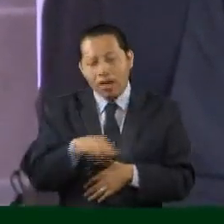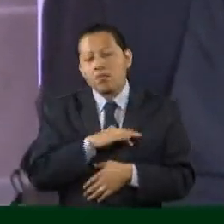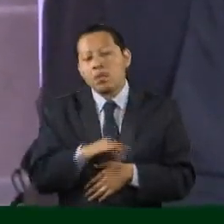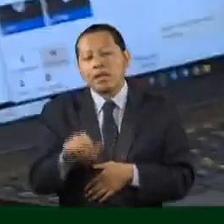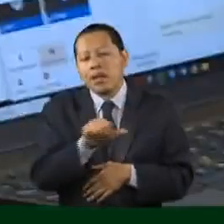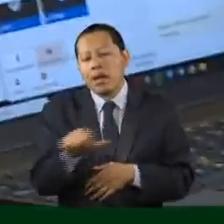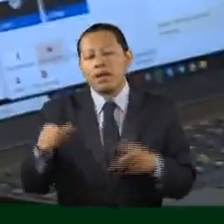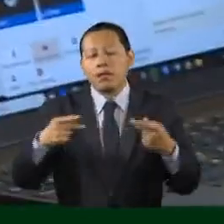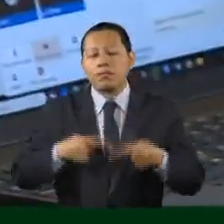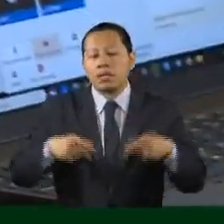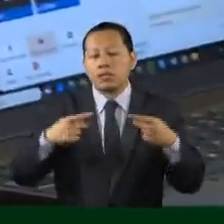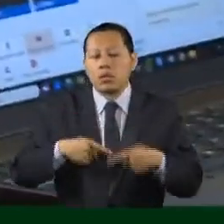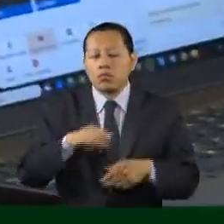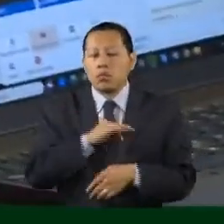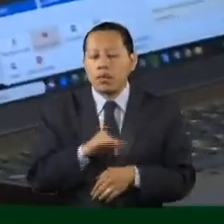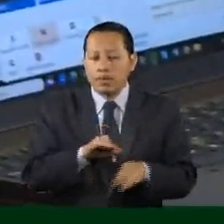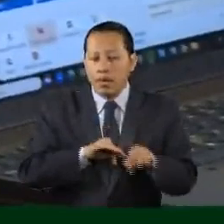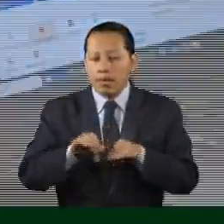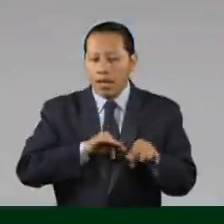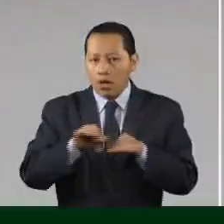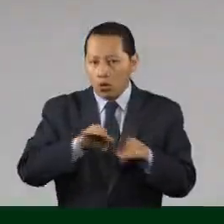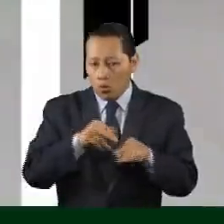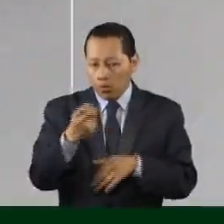la ciudadanía al trabajo legislativo.